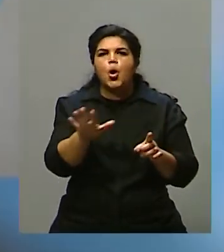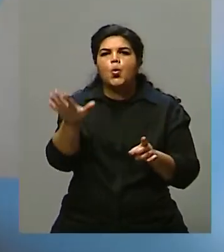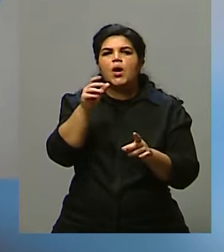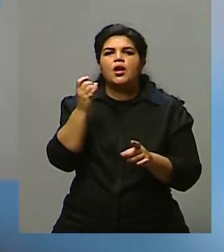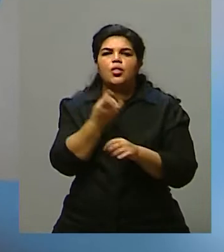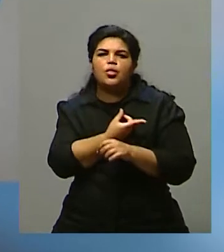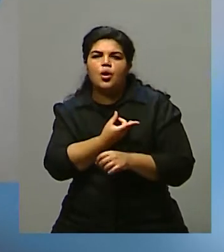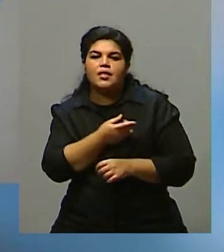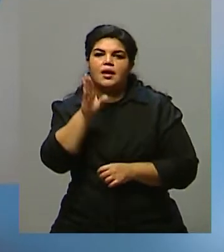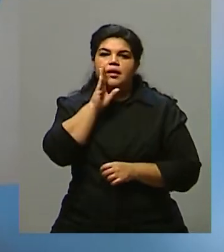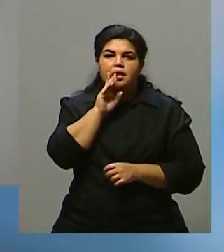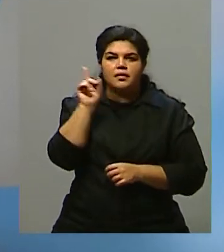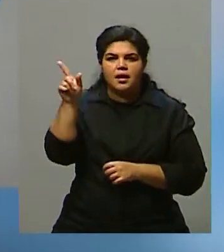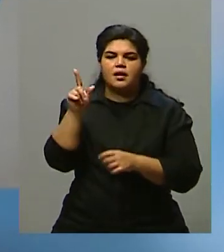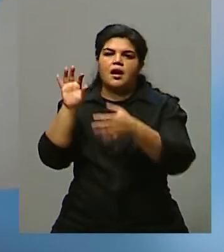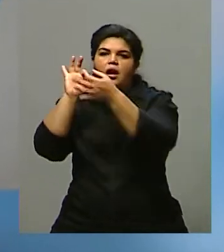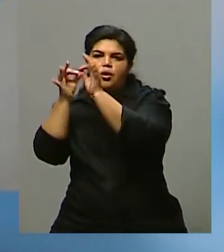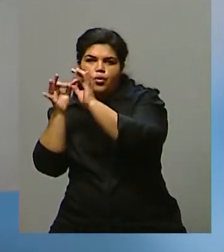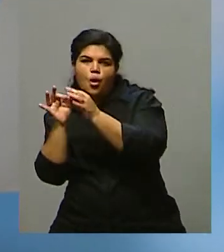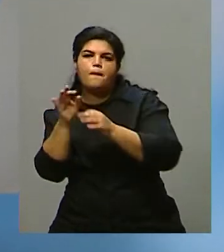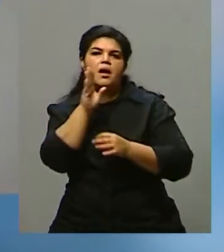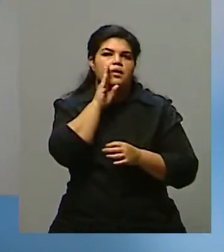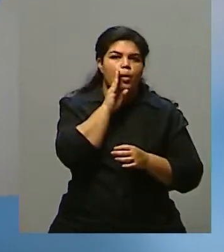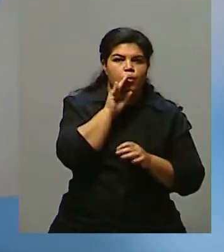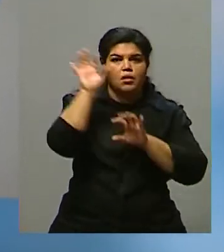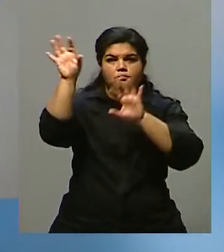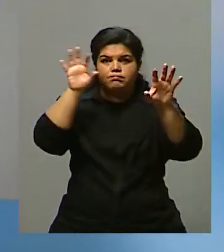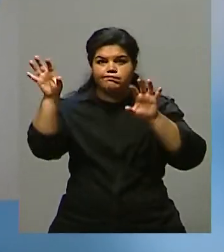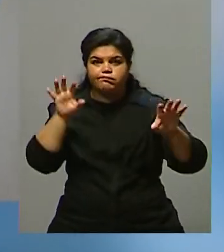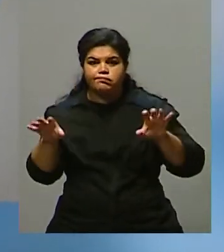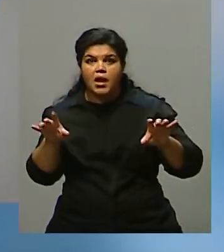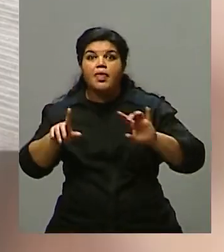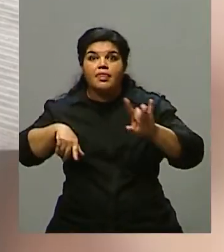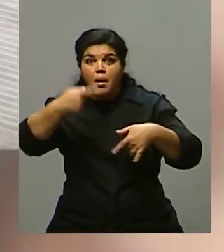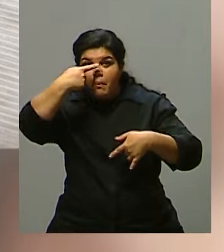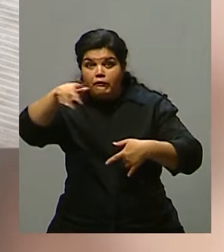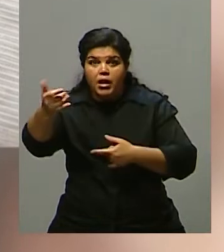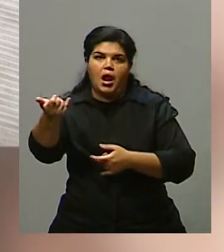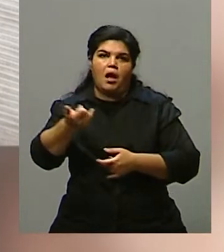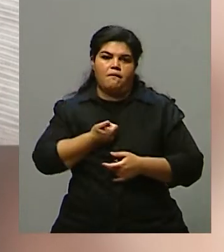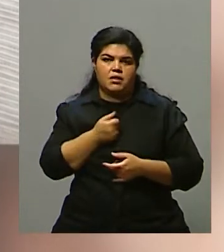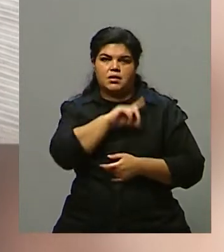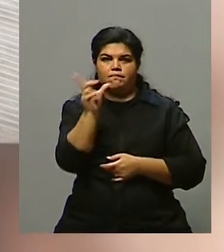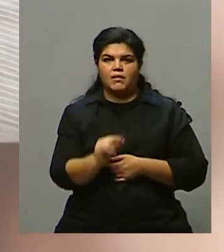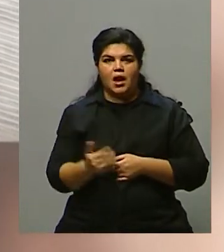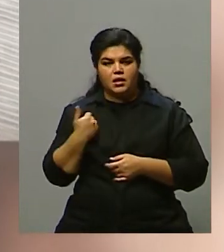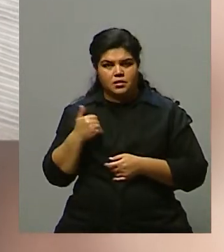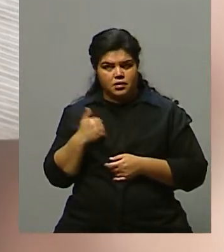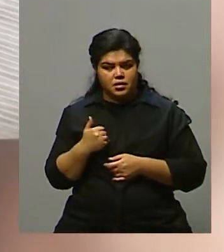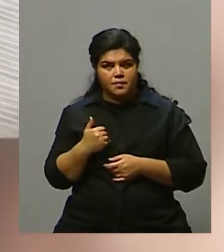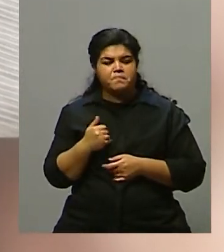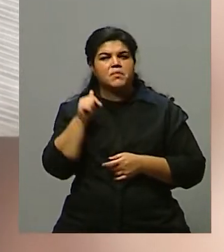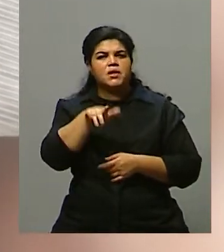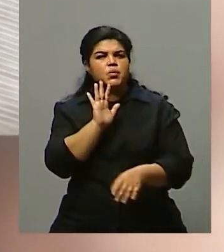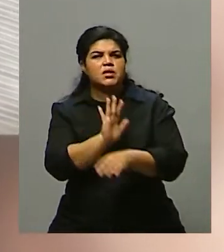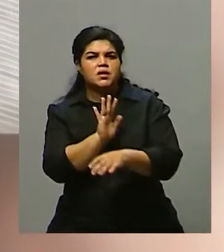Estados Unidos o en Europa empezó a hablarlo. Nosotros lo recibimos después. Y sí ya se habla de un beneficio de la vacuna, ¿sí? O